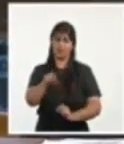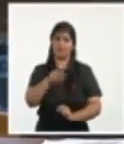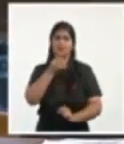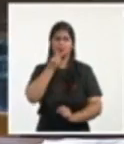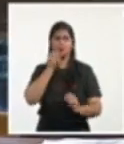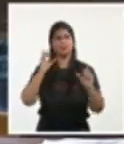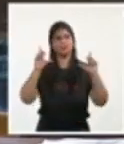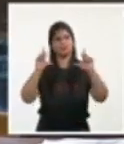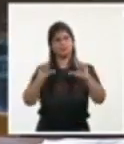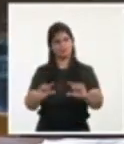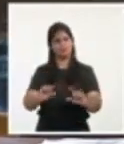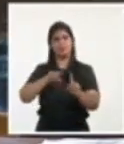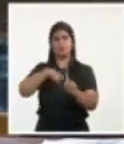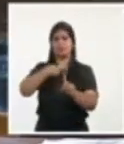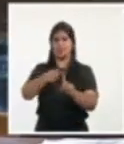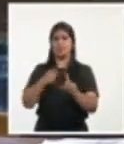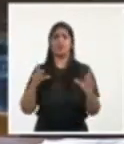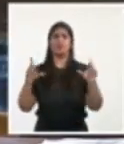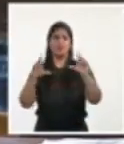El presidente lo comentaba,